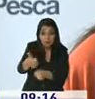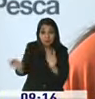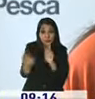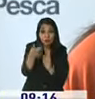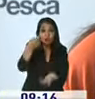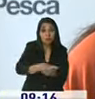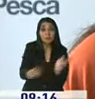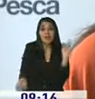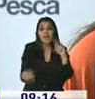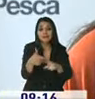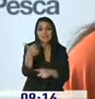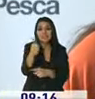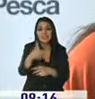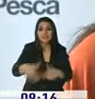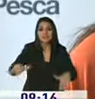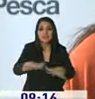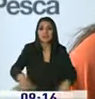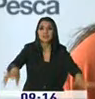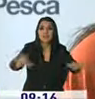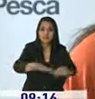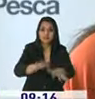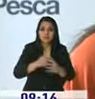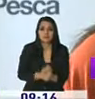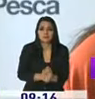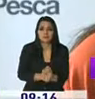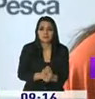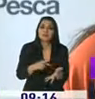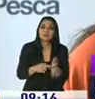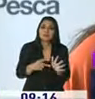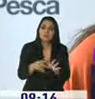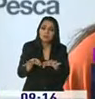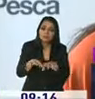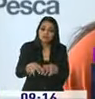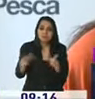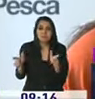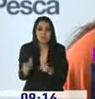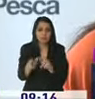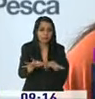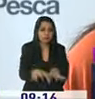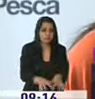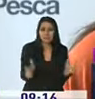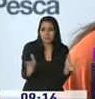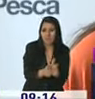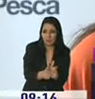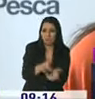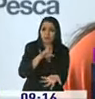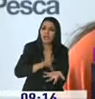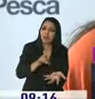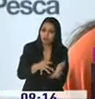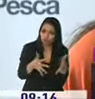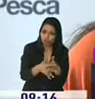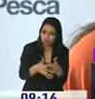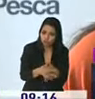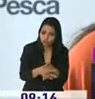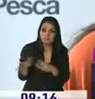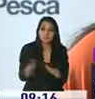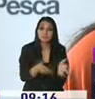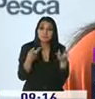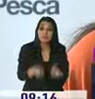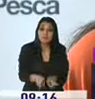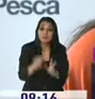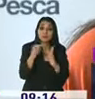10 hectáreas, lo que corresponde a los pequeños agricultores. También cumpliendo la